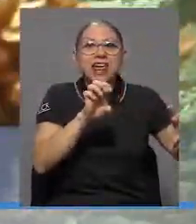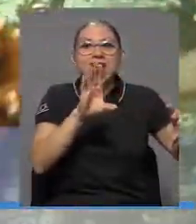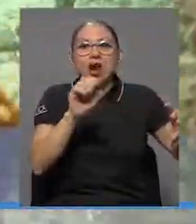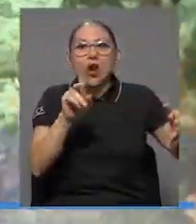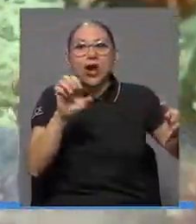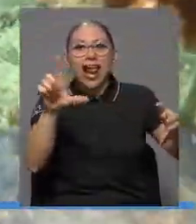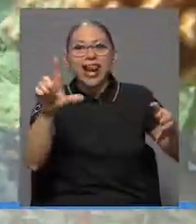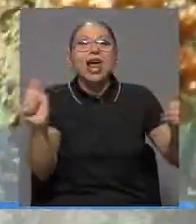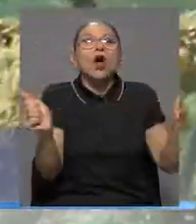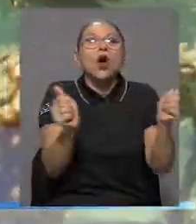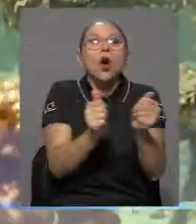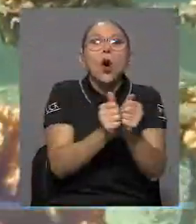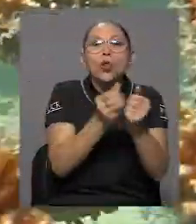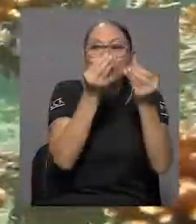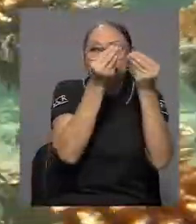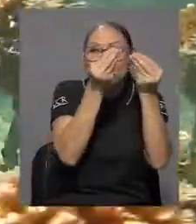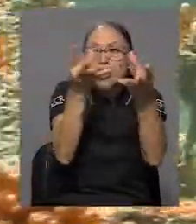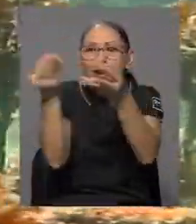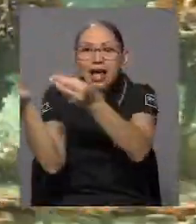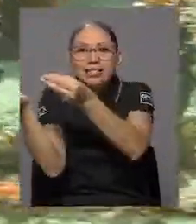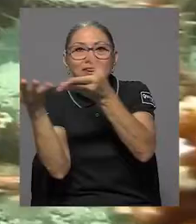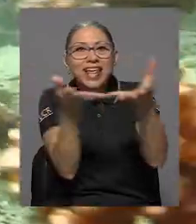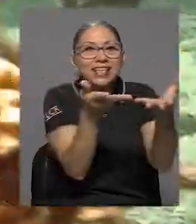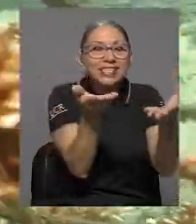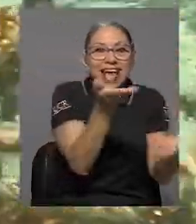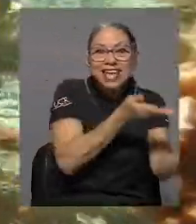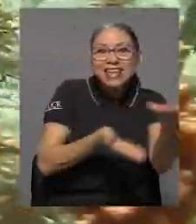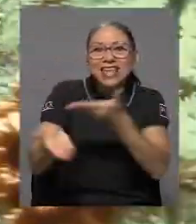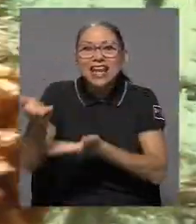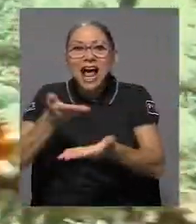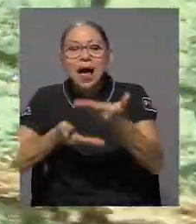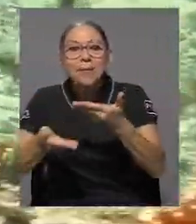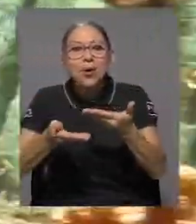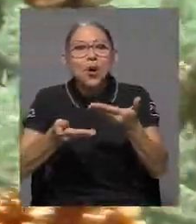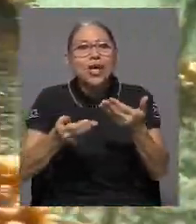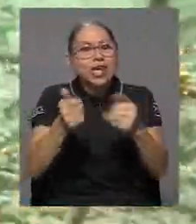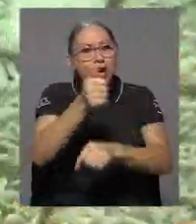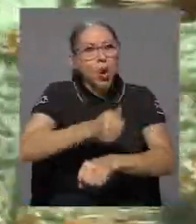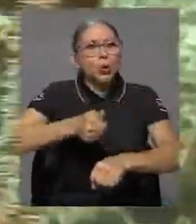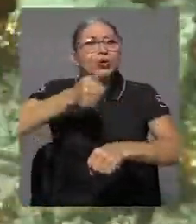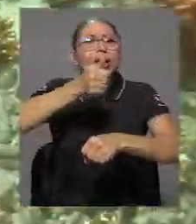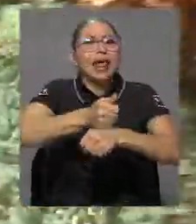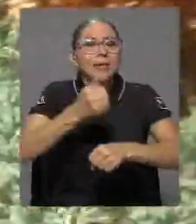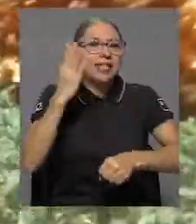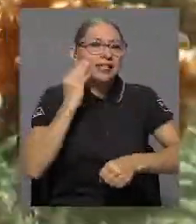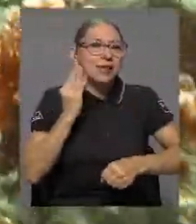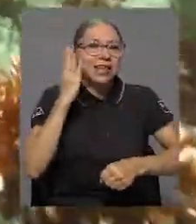mediante la transferencia, el intercambio y la consolidación de experiencias y herramientas.